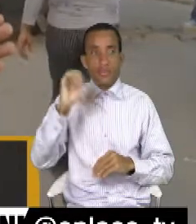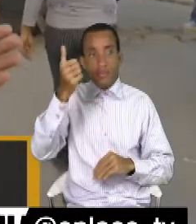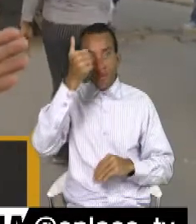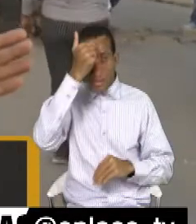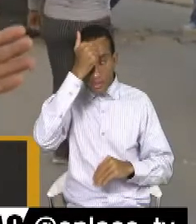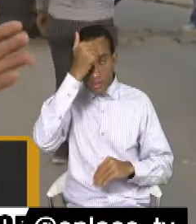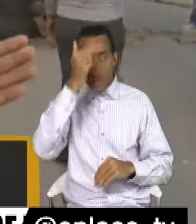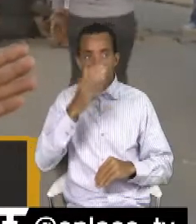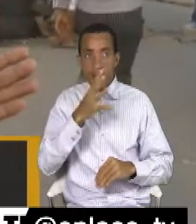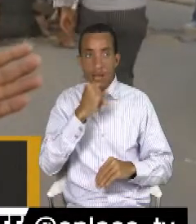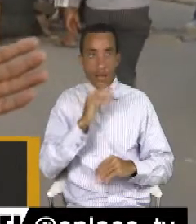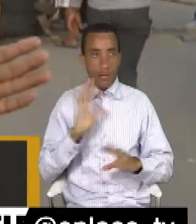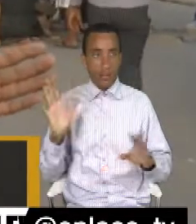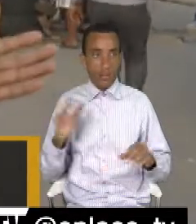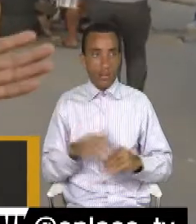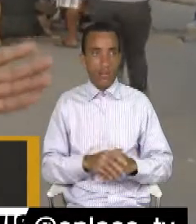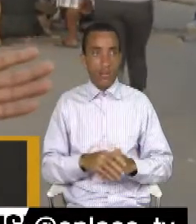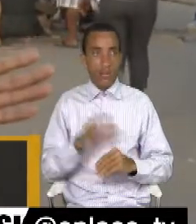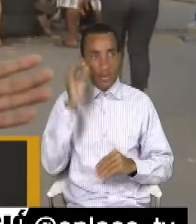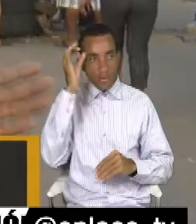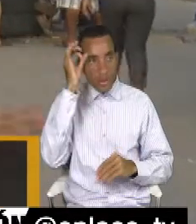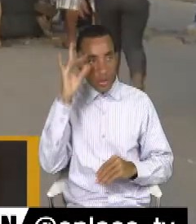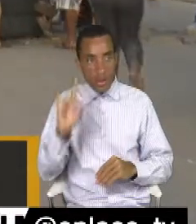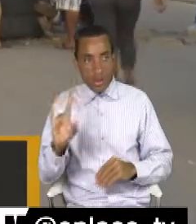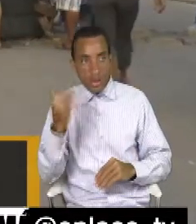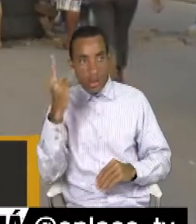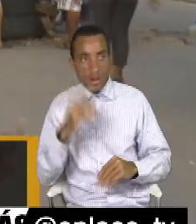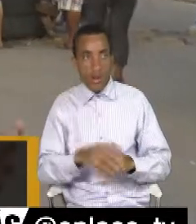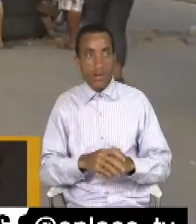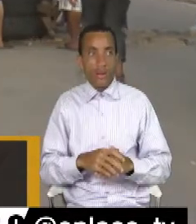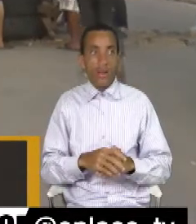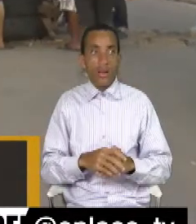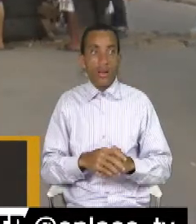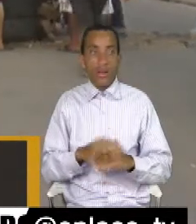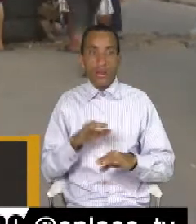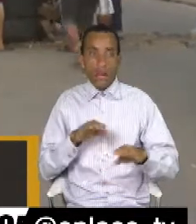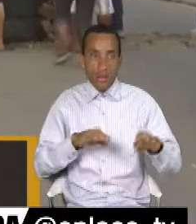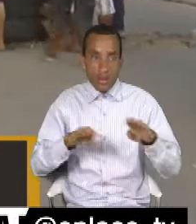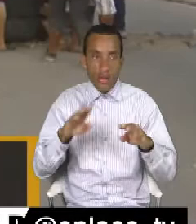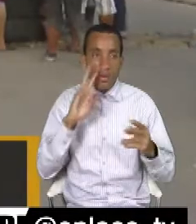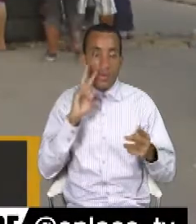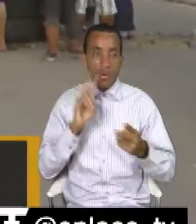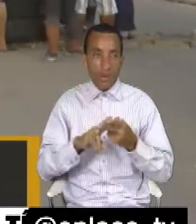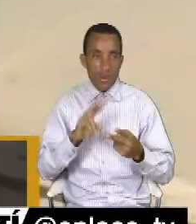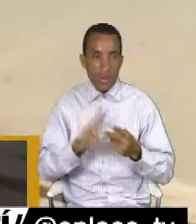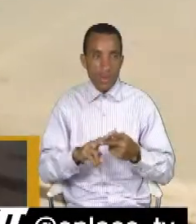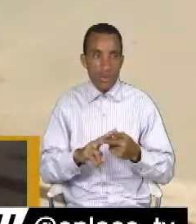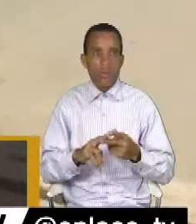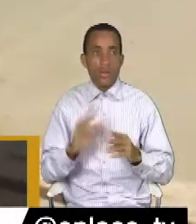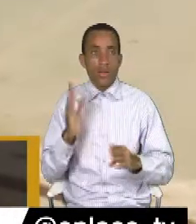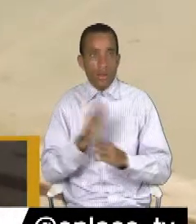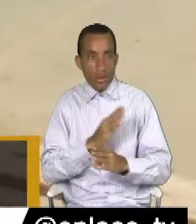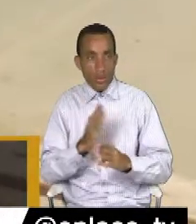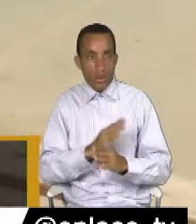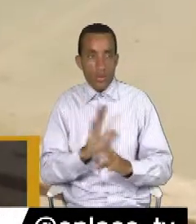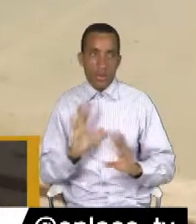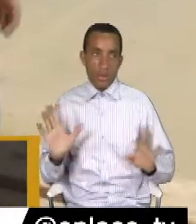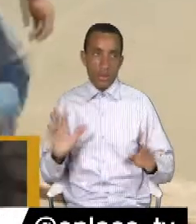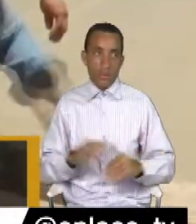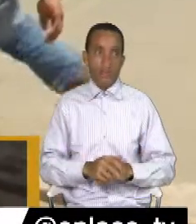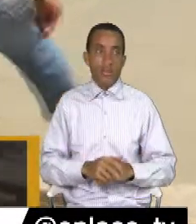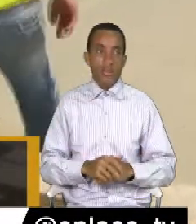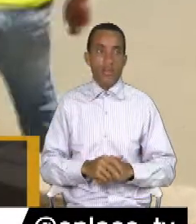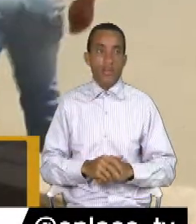único que hacen es de pronto algo intermitente para que el que vaya pasando conozca de nuestra problemática que está en este corregimiento del